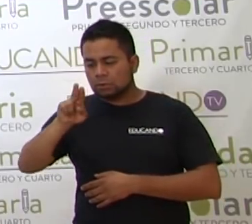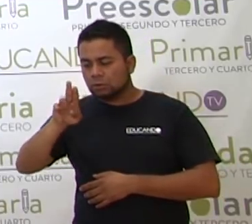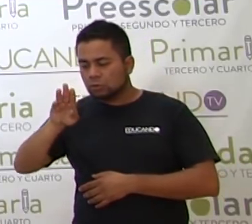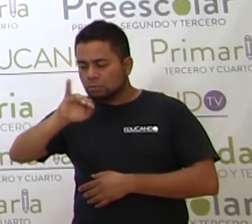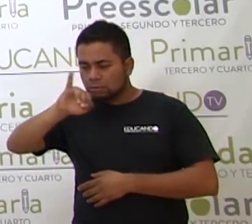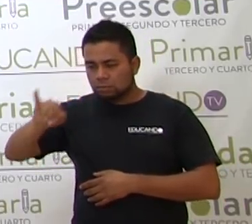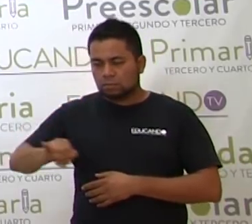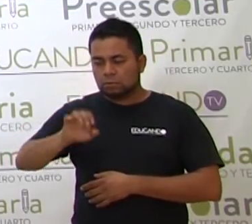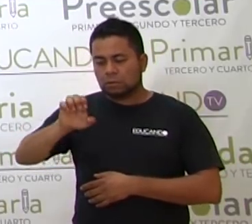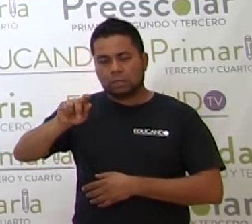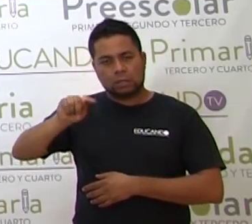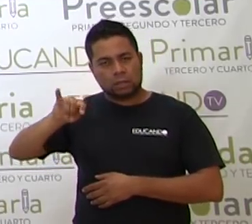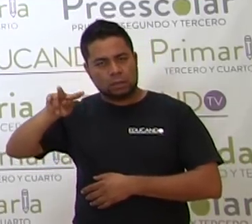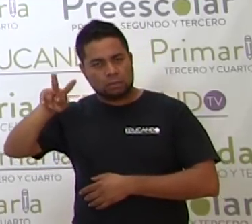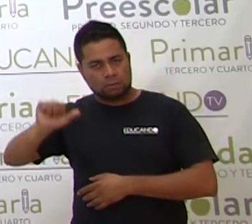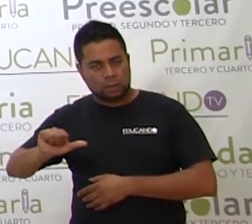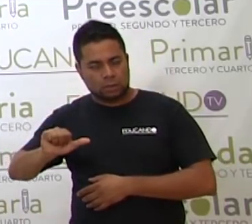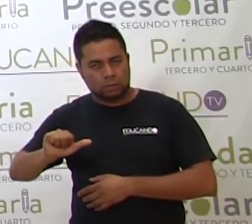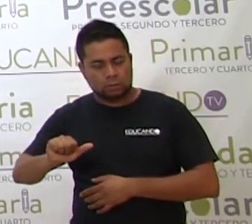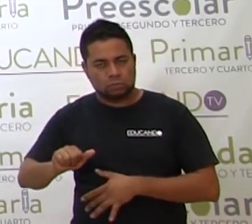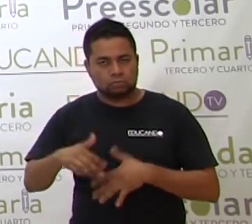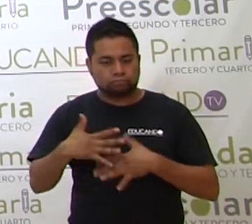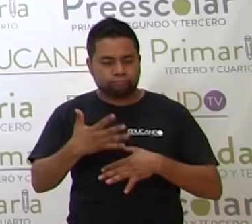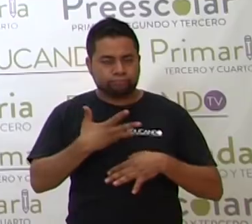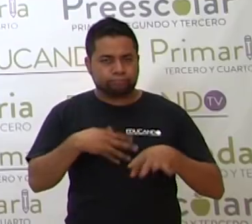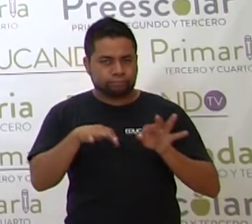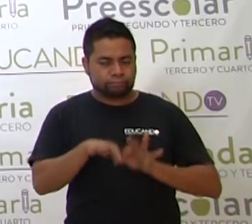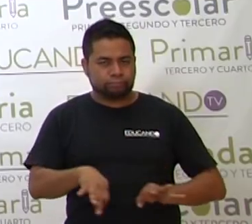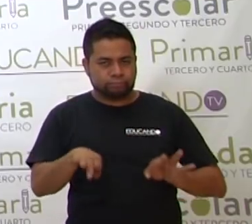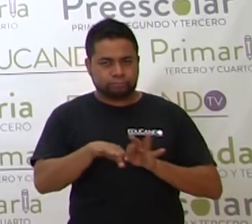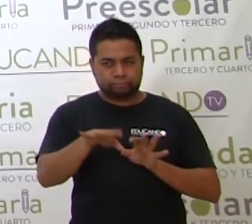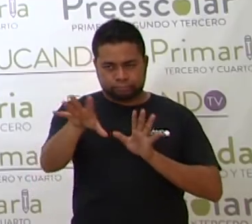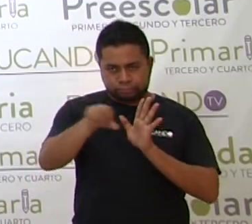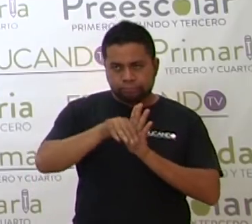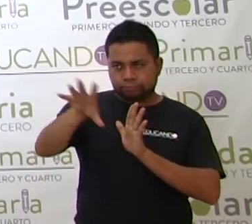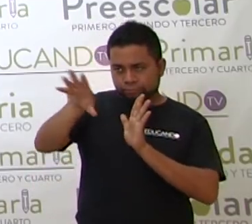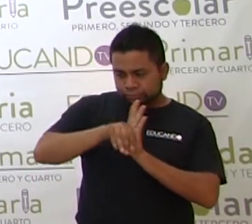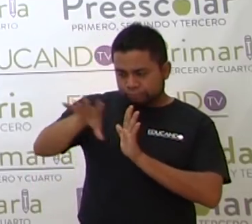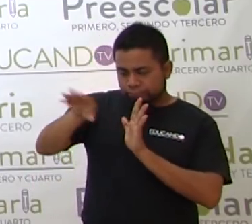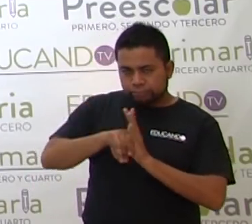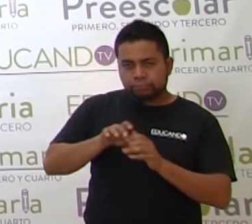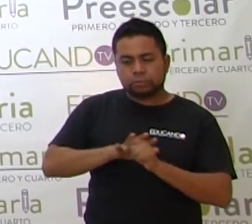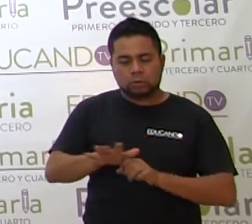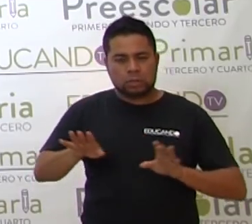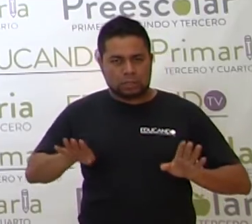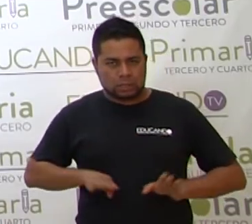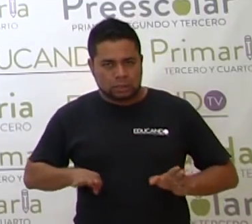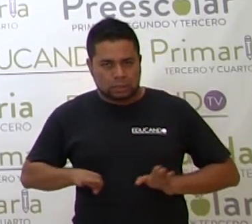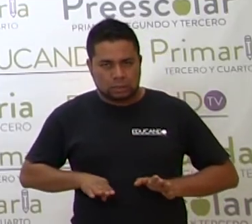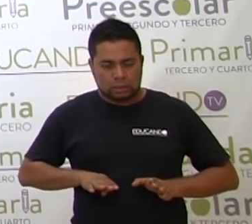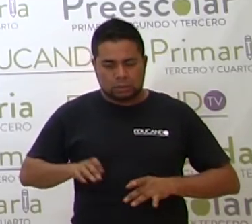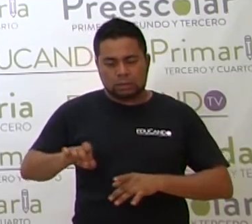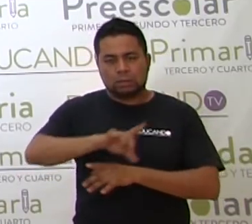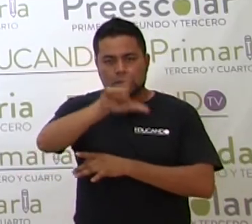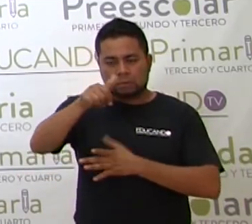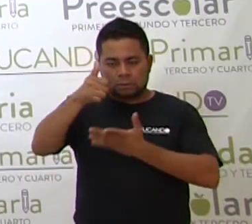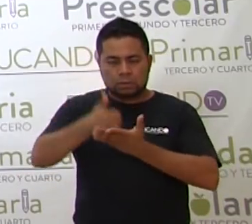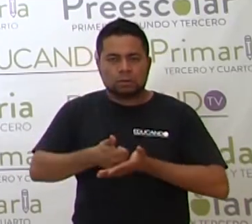¿Bien? Es muy importante que tú puedas ir copiando cada una de estas características porque te va a